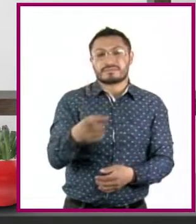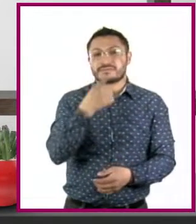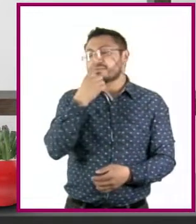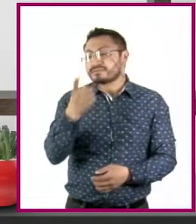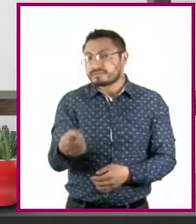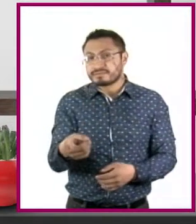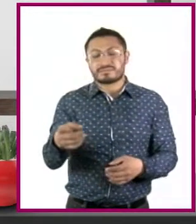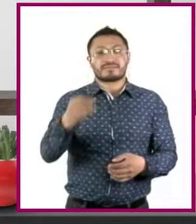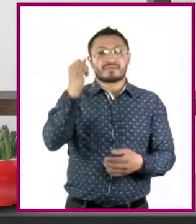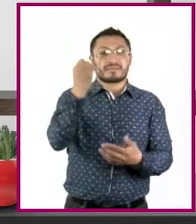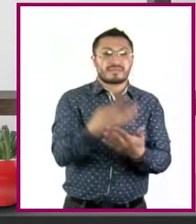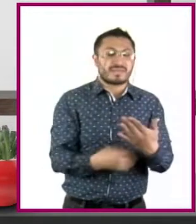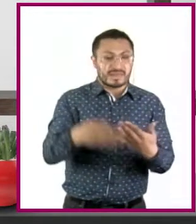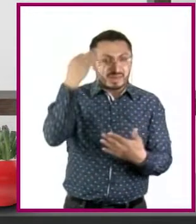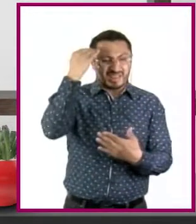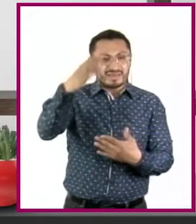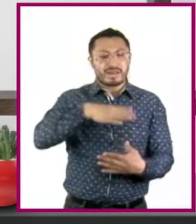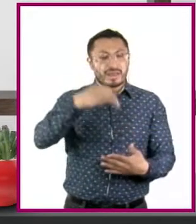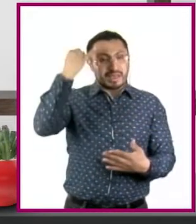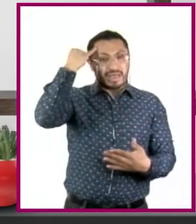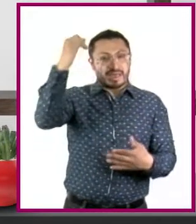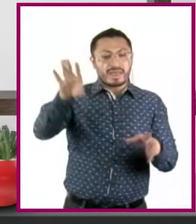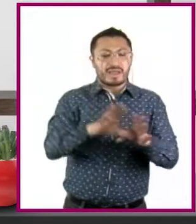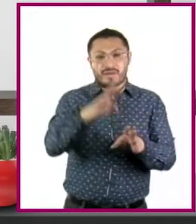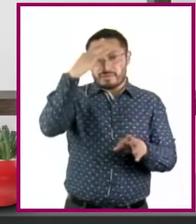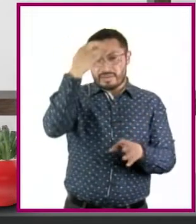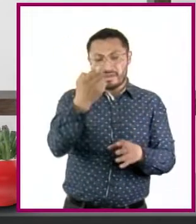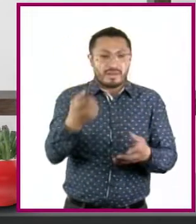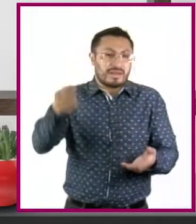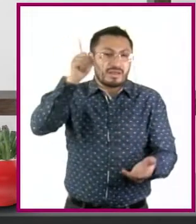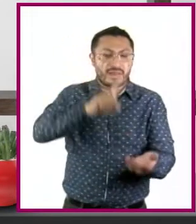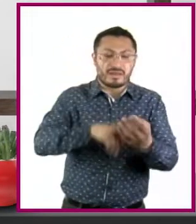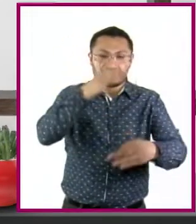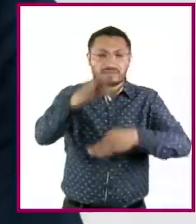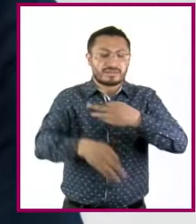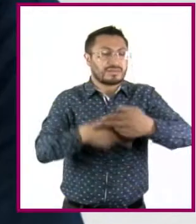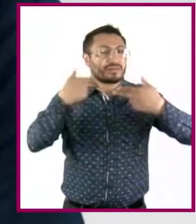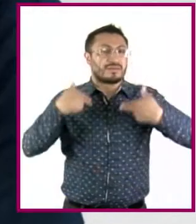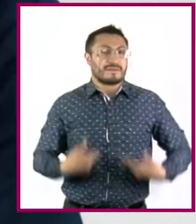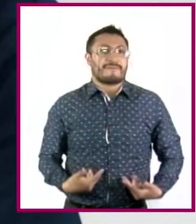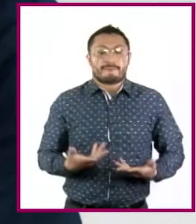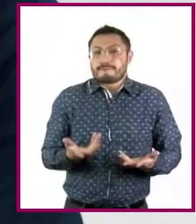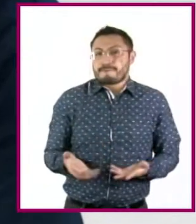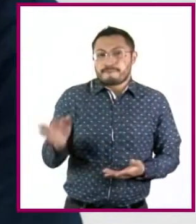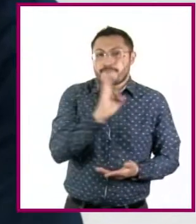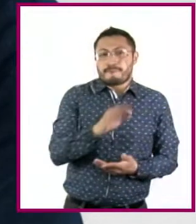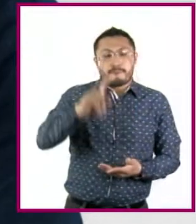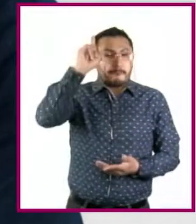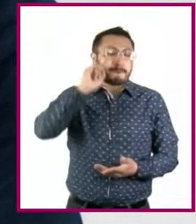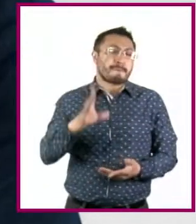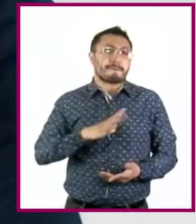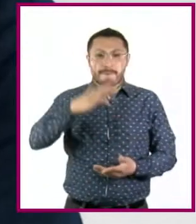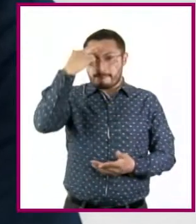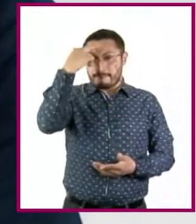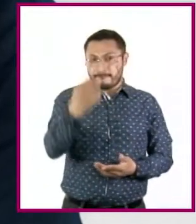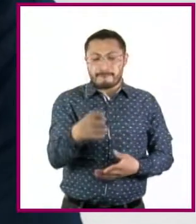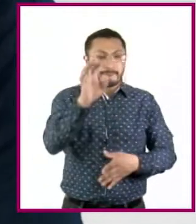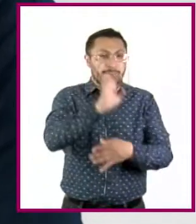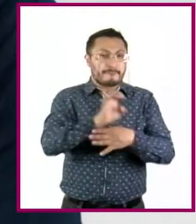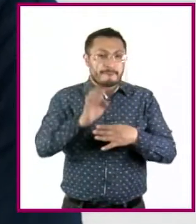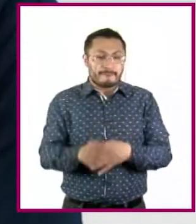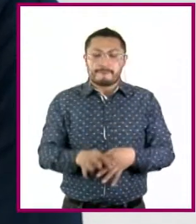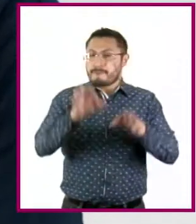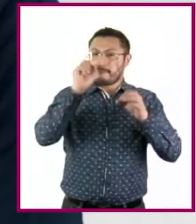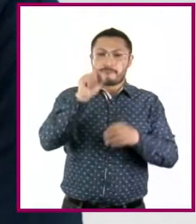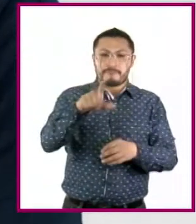la Ilustración se basa en el ideal de que la razón es innata en todos los seres humanos. Si las mujeres poseen la razón, entonces merecen